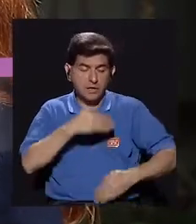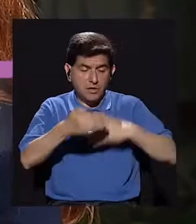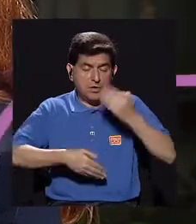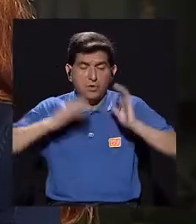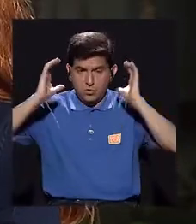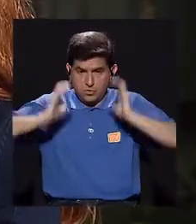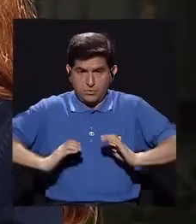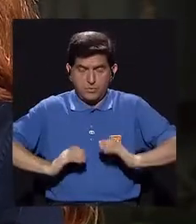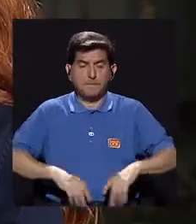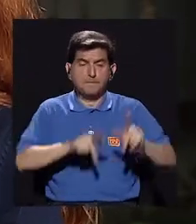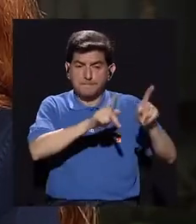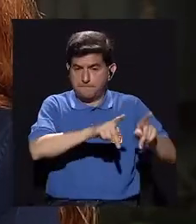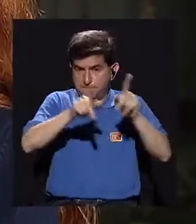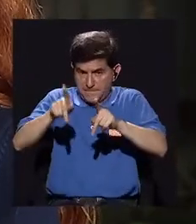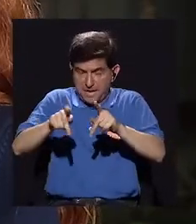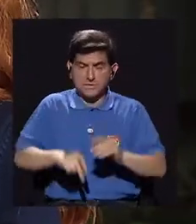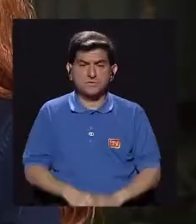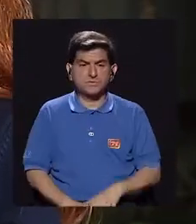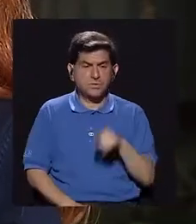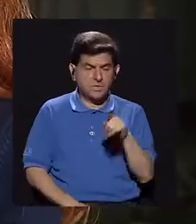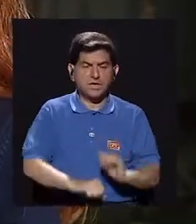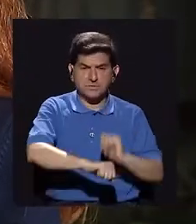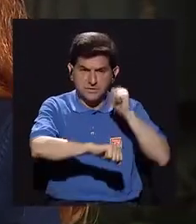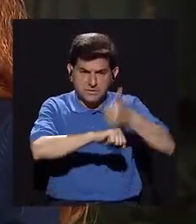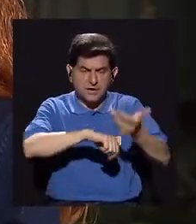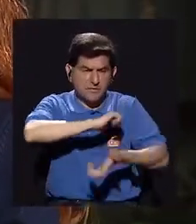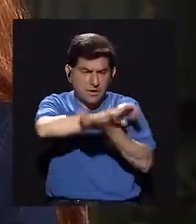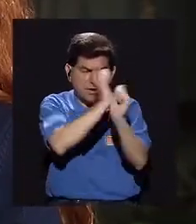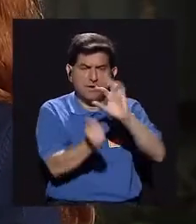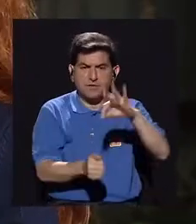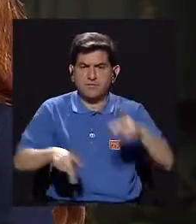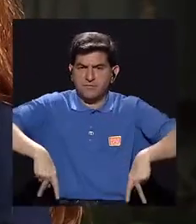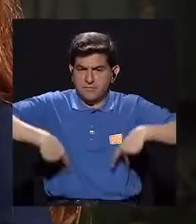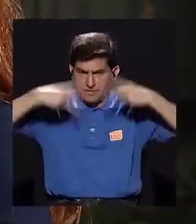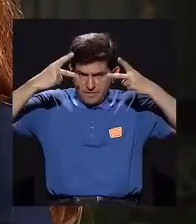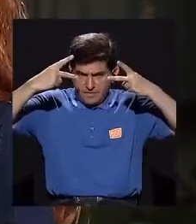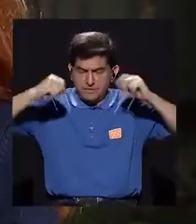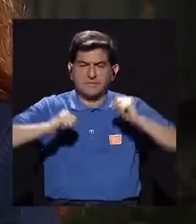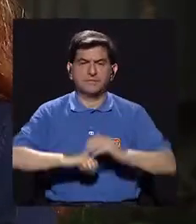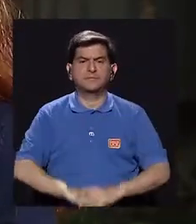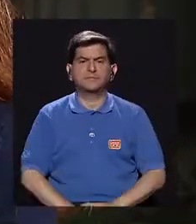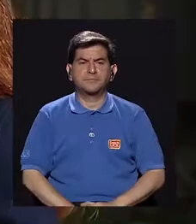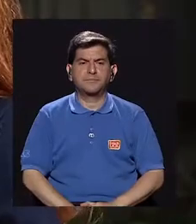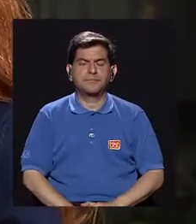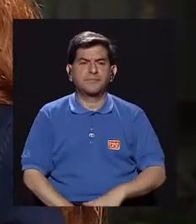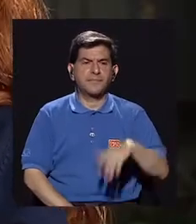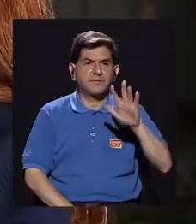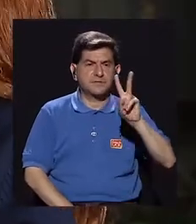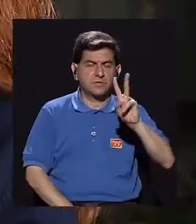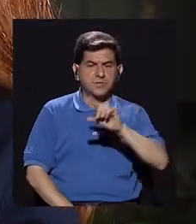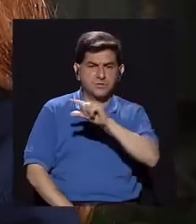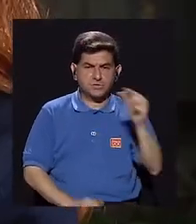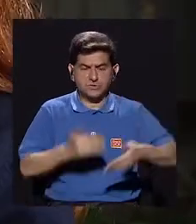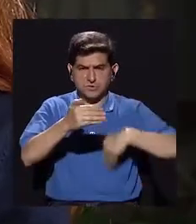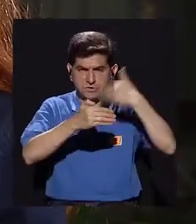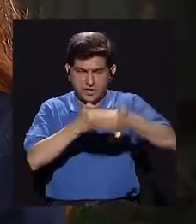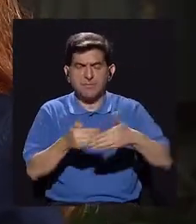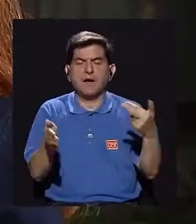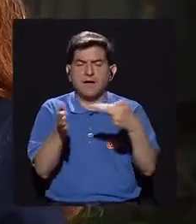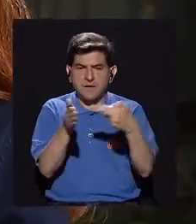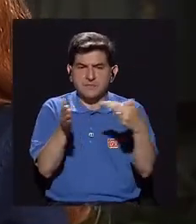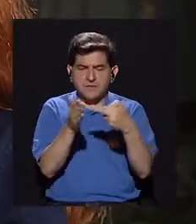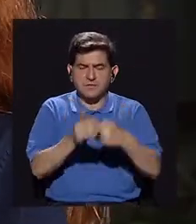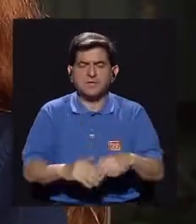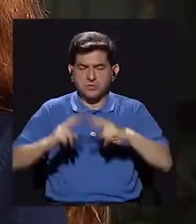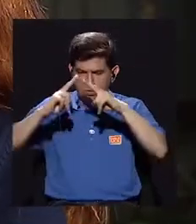riesgo metabólico. Estos pacientes se les instauraron cambios en el estilo de vida, ¿verdad? 52 semanas después se